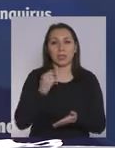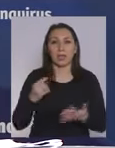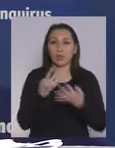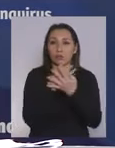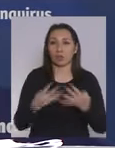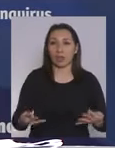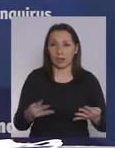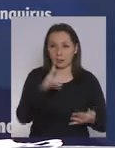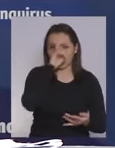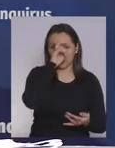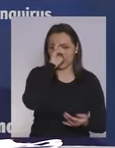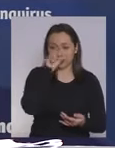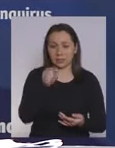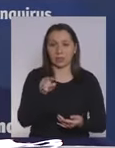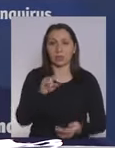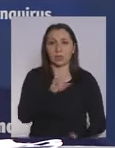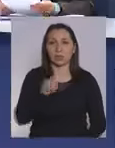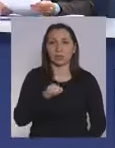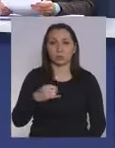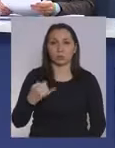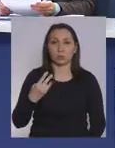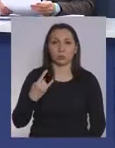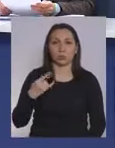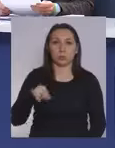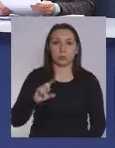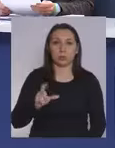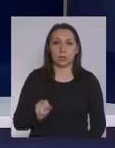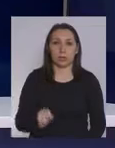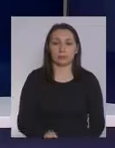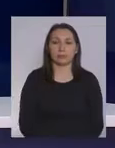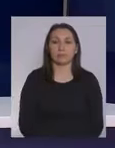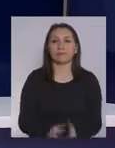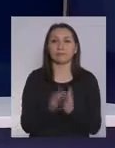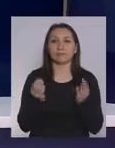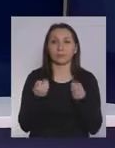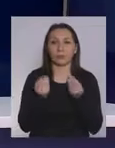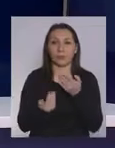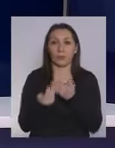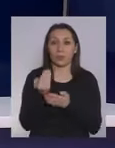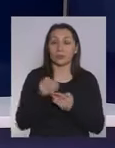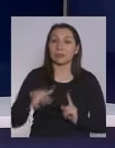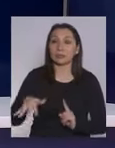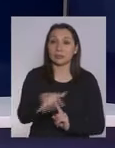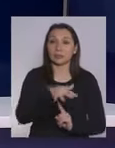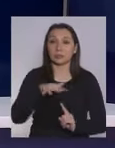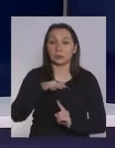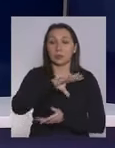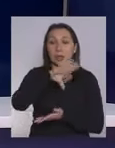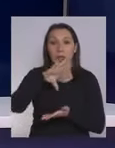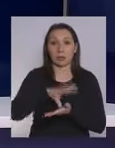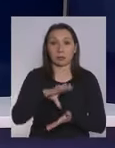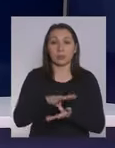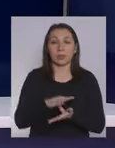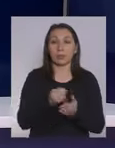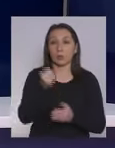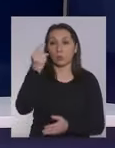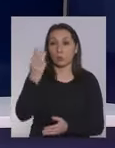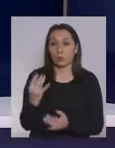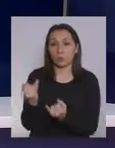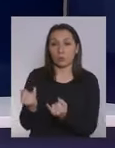redes señor arturo zúñiga muy buenos días la situación en nuestro país de acuerdo a los casos